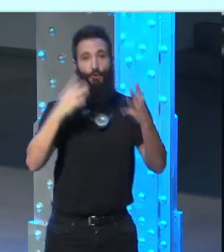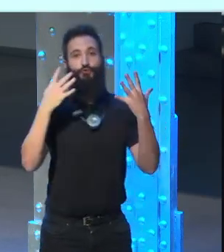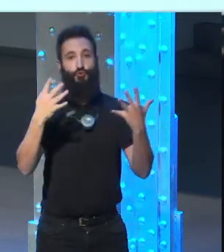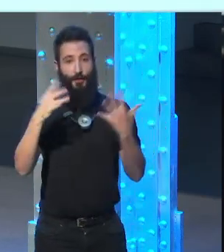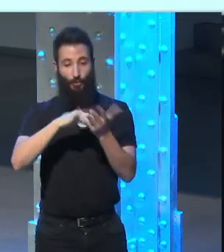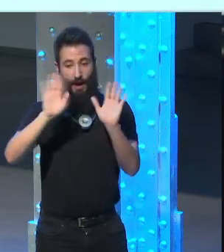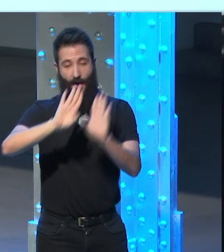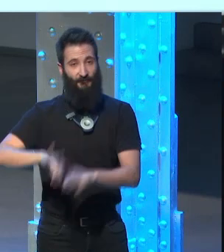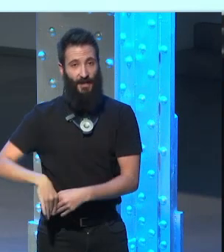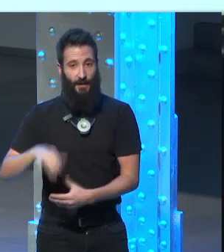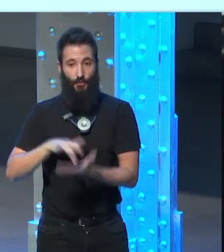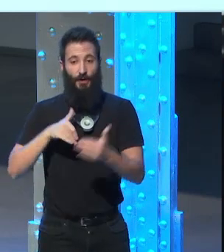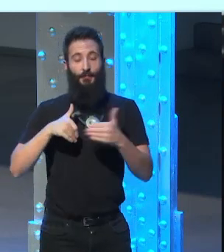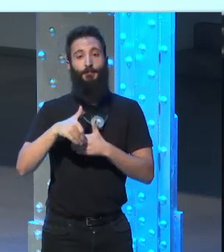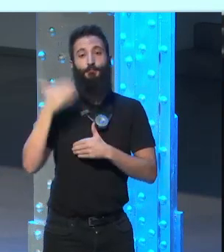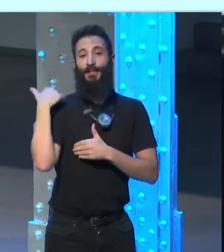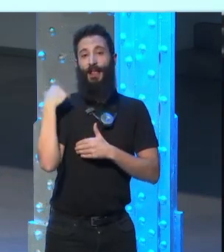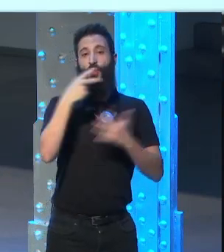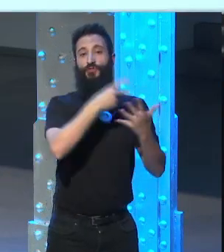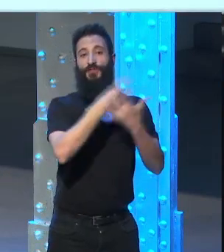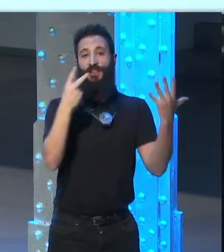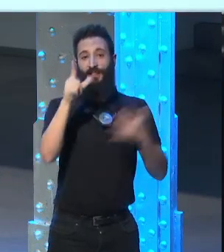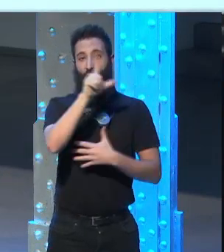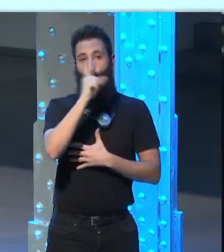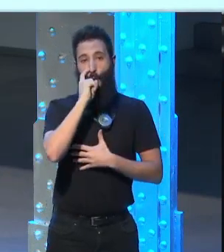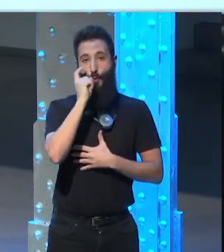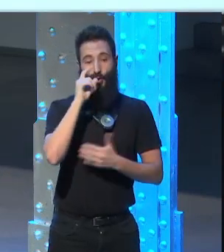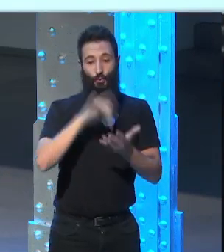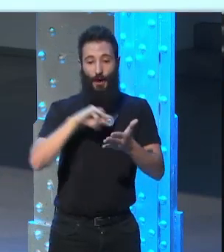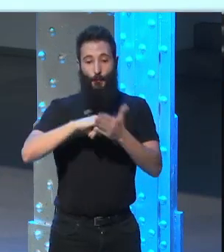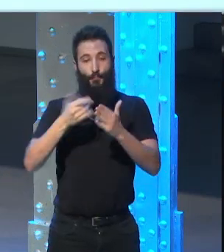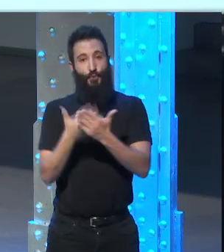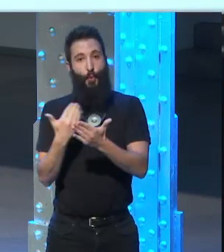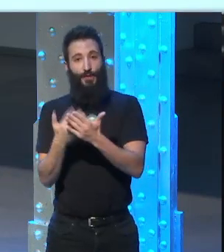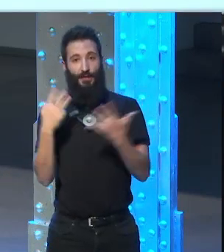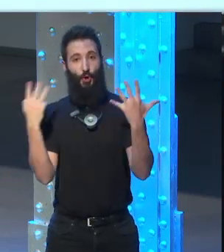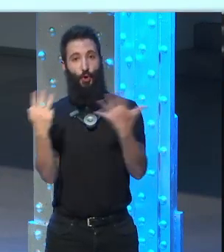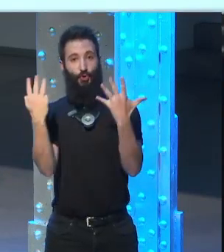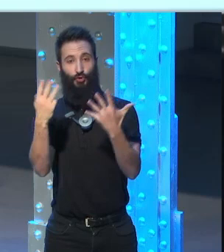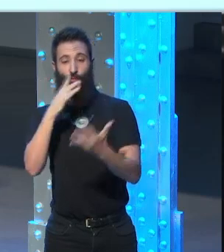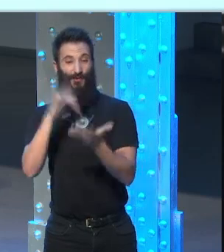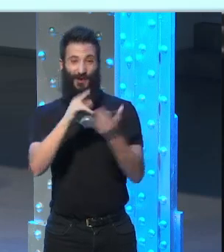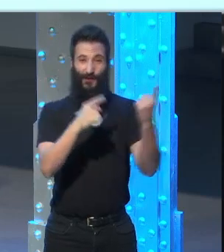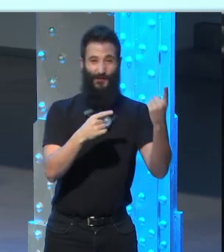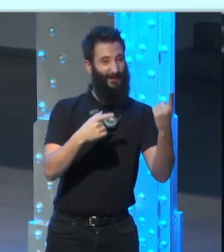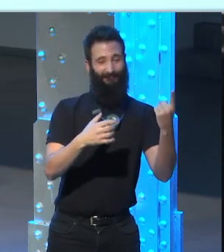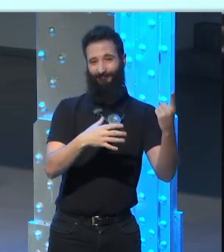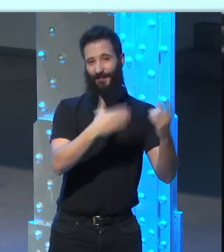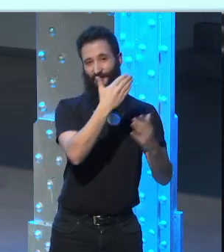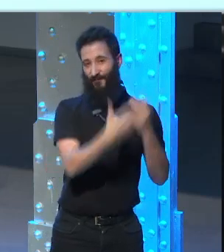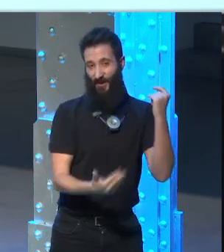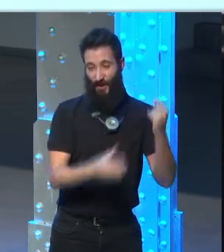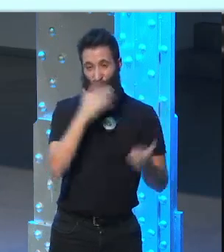se presentaron el 17 de junio 8 propuestas, porque una propuesta no pudo participar. Entonces, de entre las